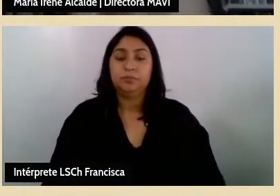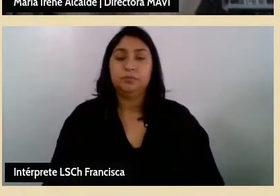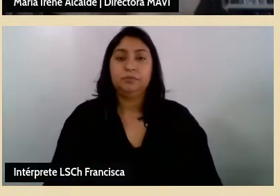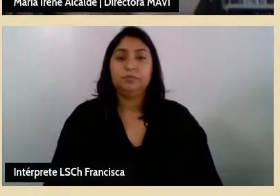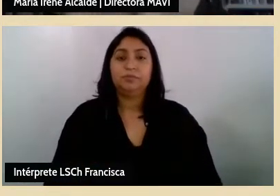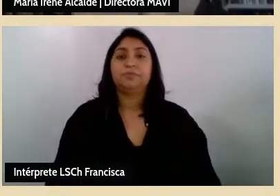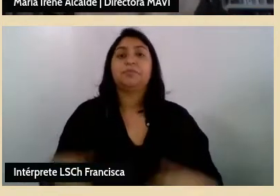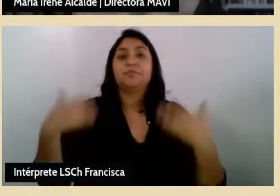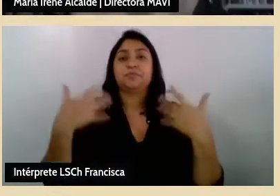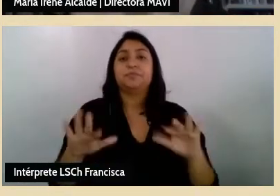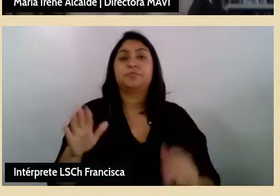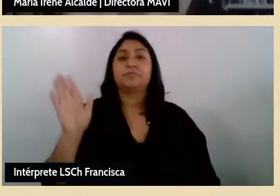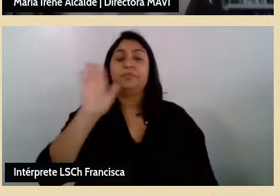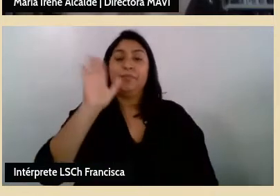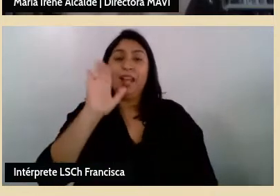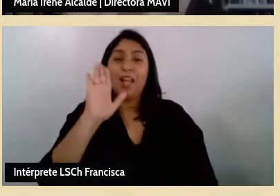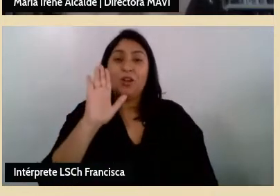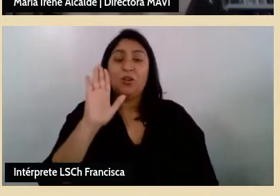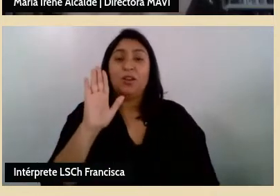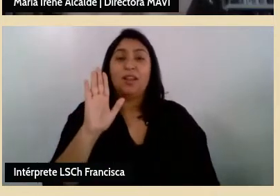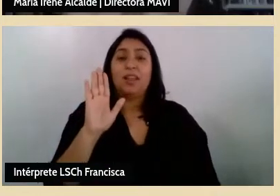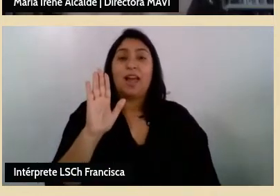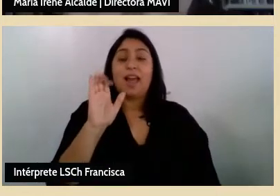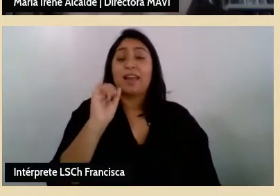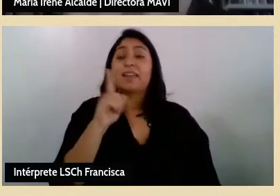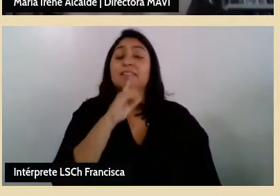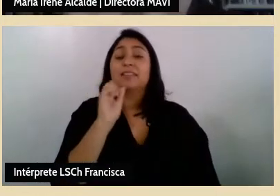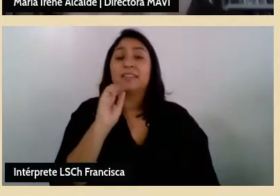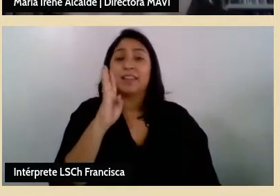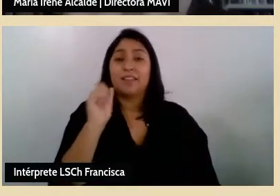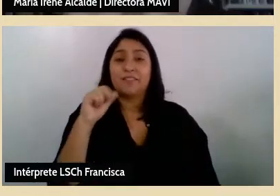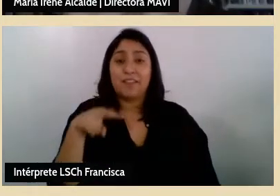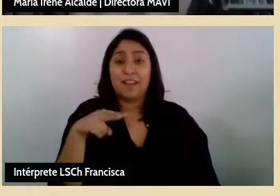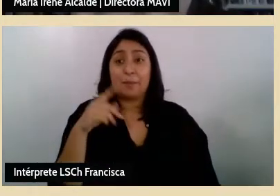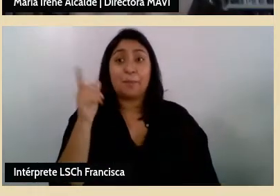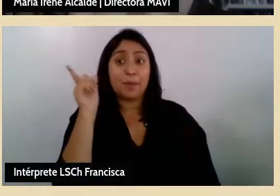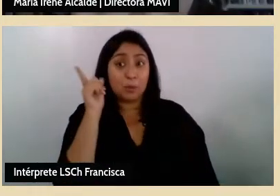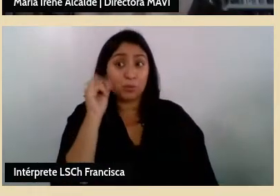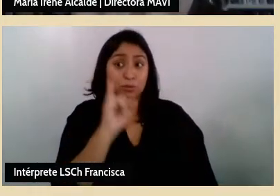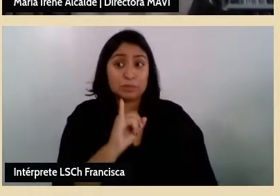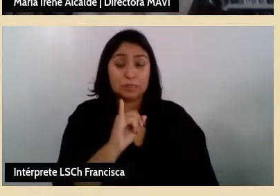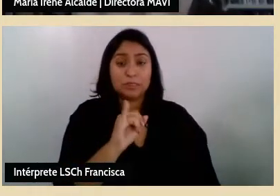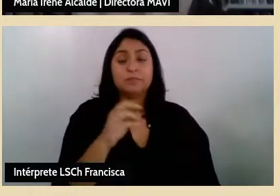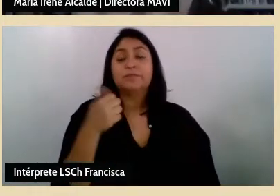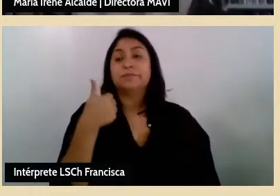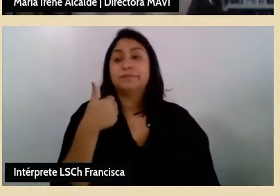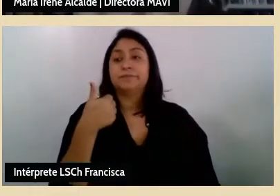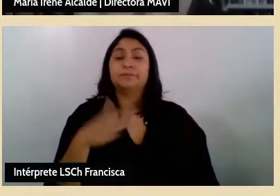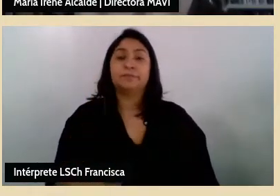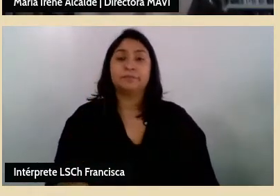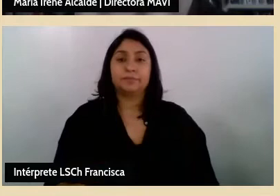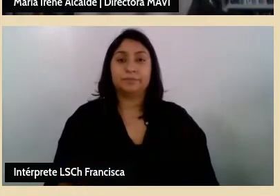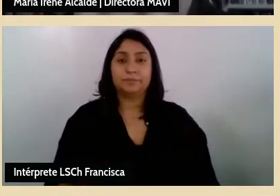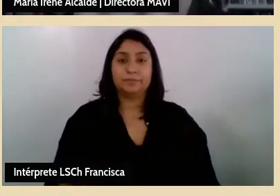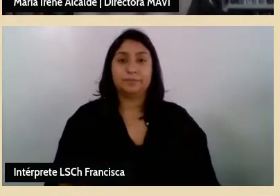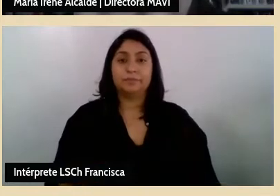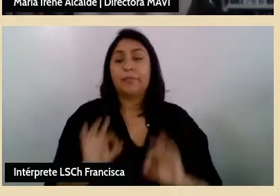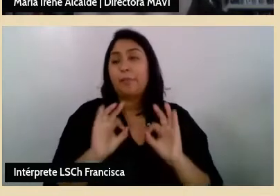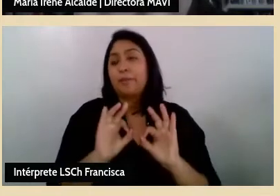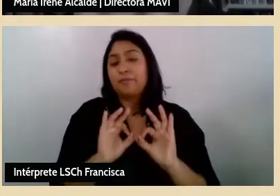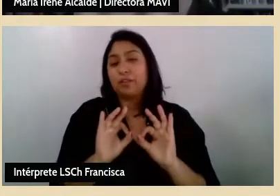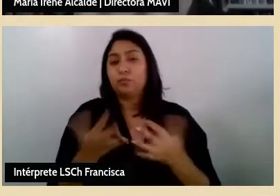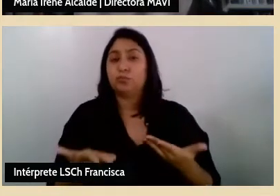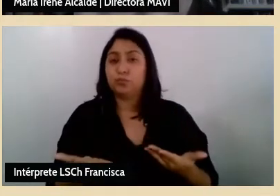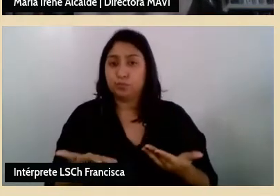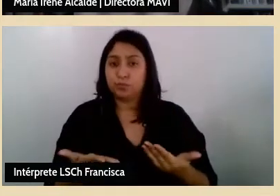Ya, bueno, hola Esteban, me escucho, ¿cierto? Sí, perfecto. Ya, bueno,